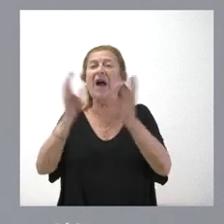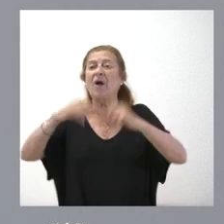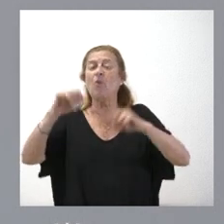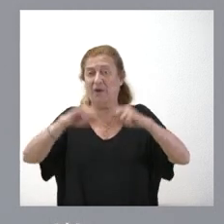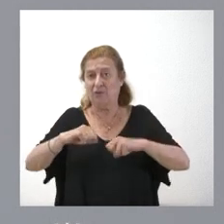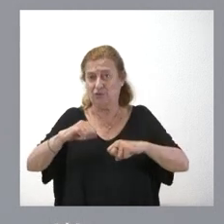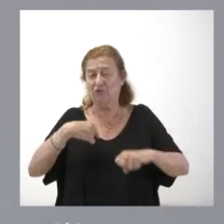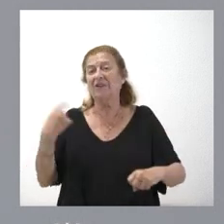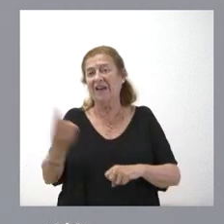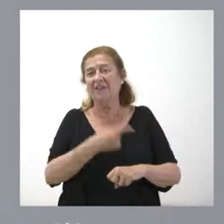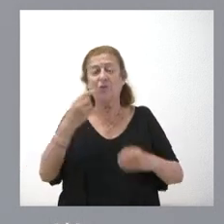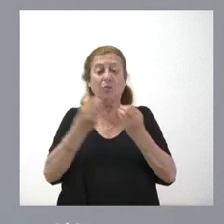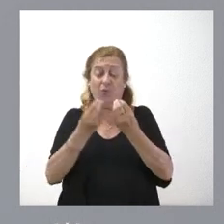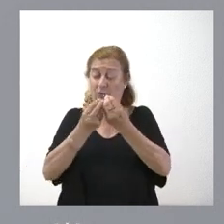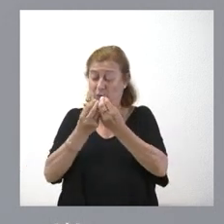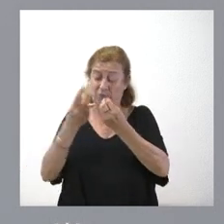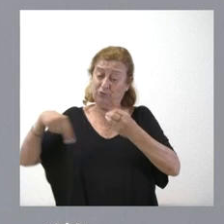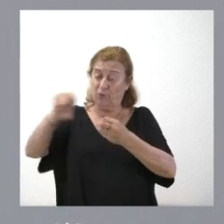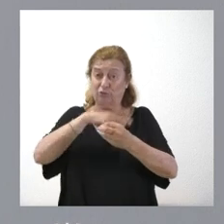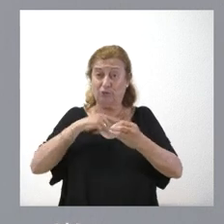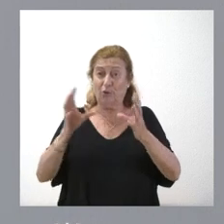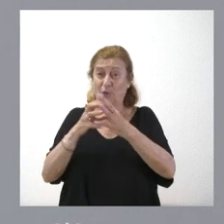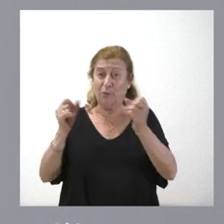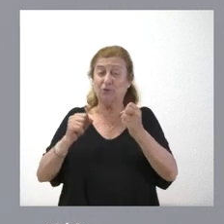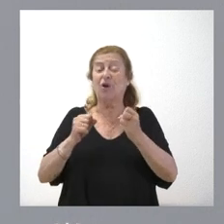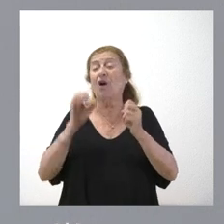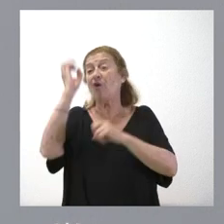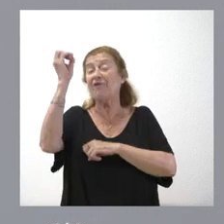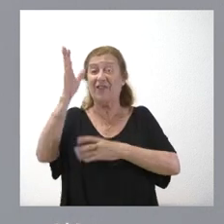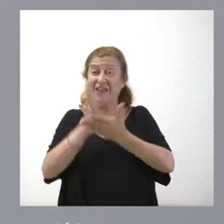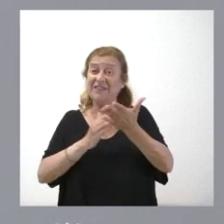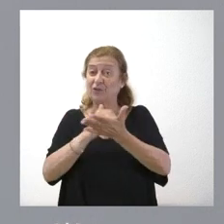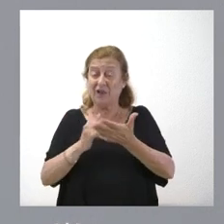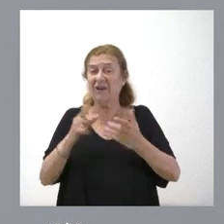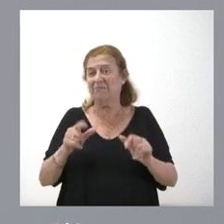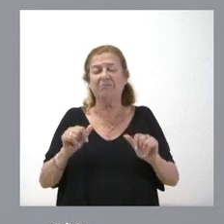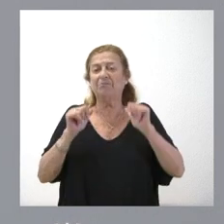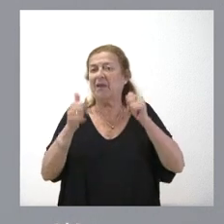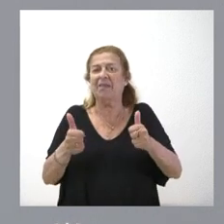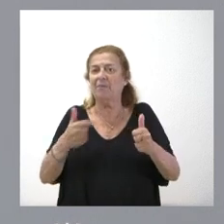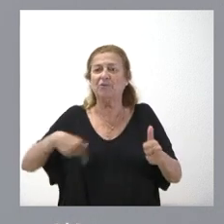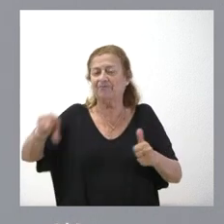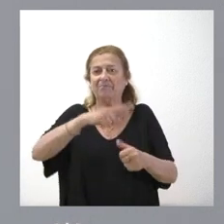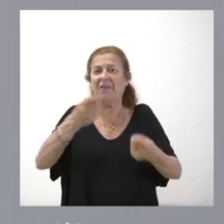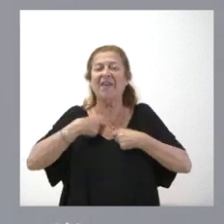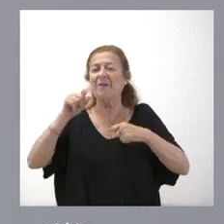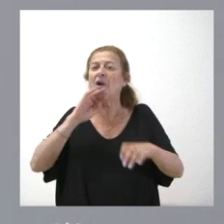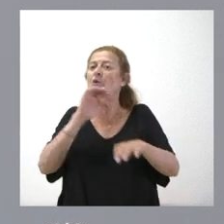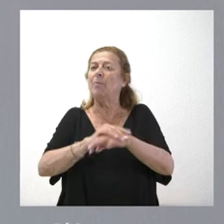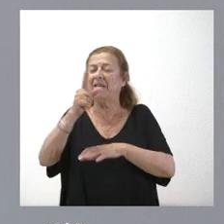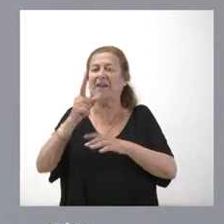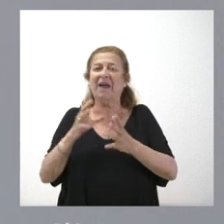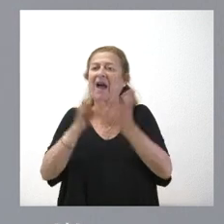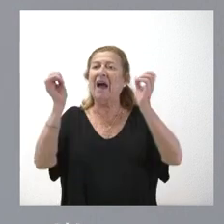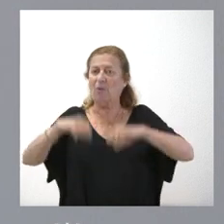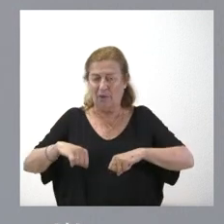alcanzado por consenso en la conferencia sectorial y que son los principios que nos han llevado también a cumplir esos acuerdos bajo